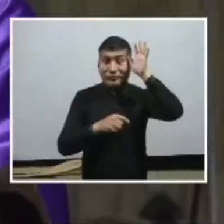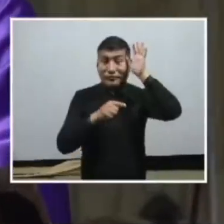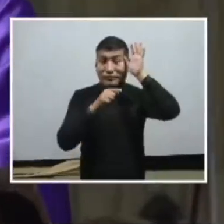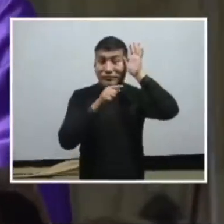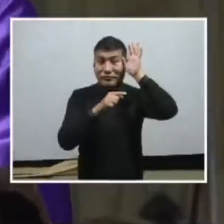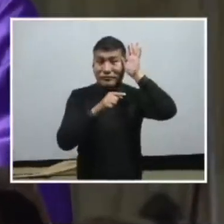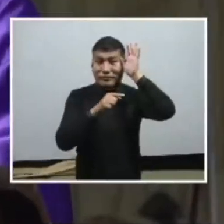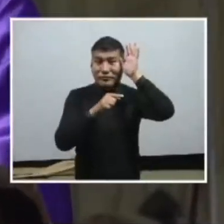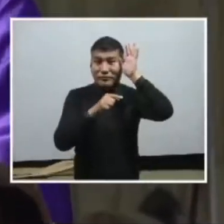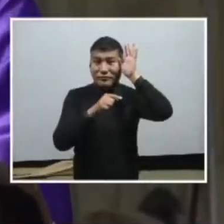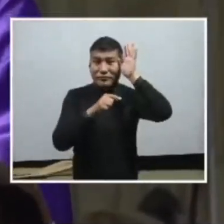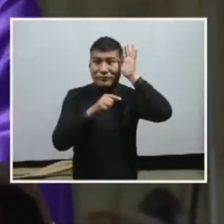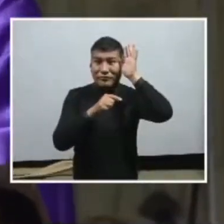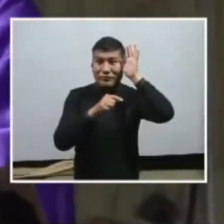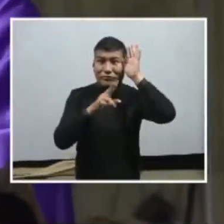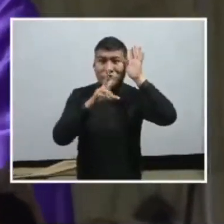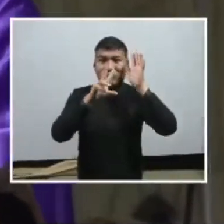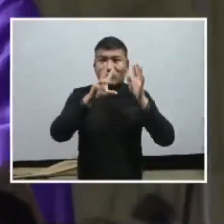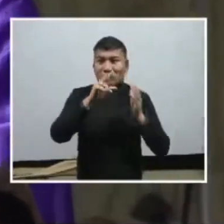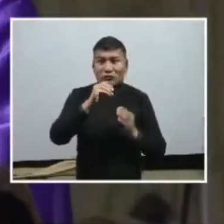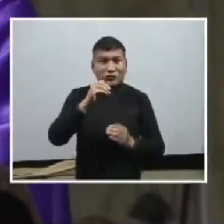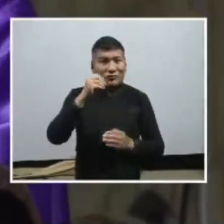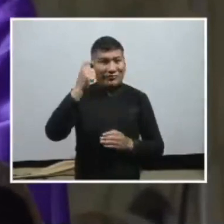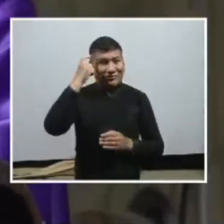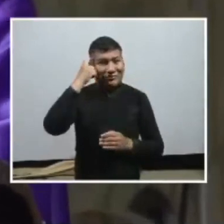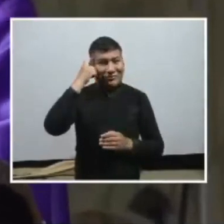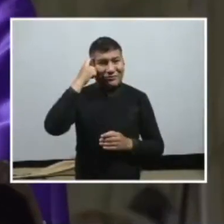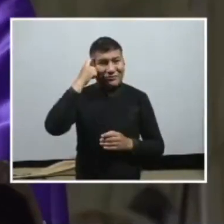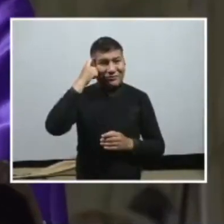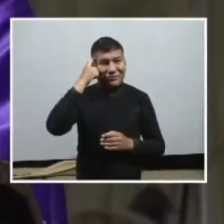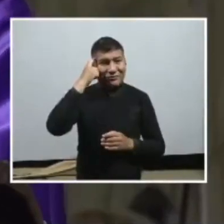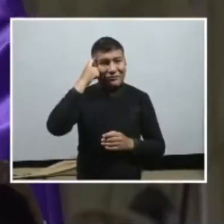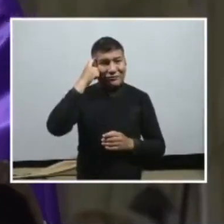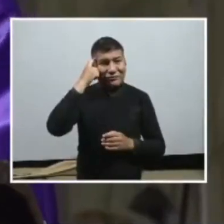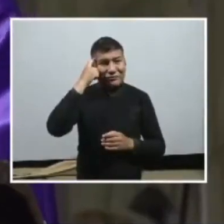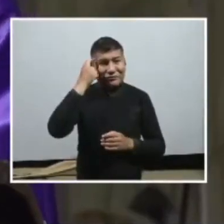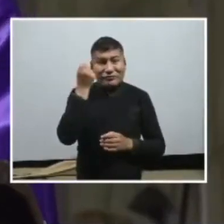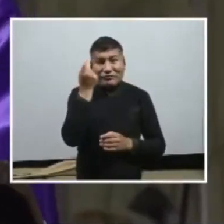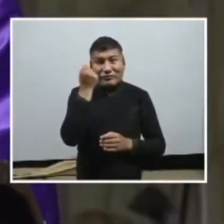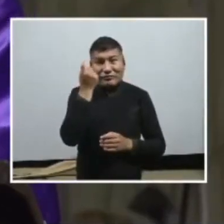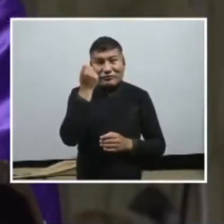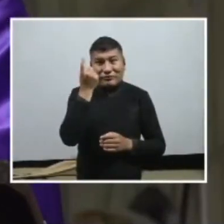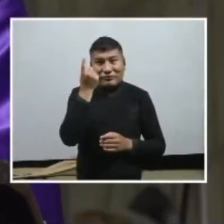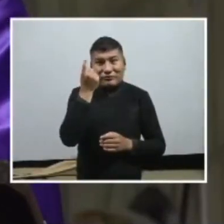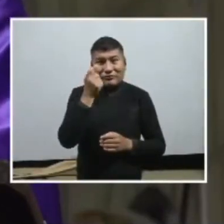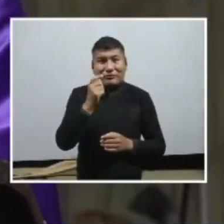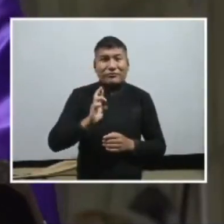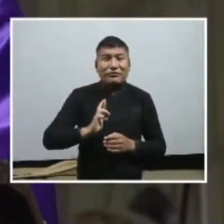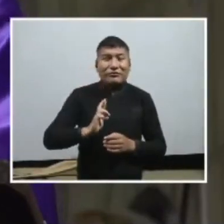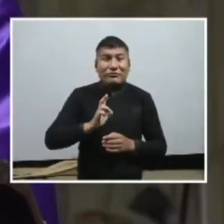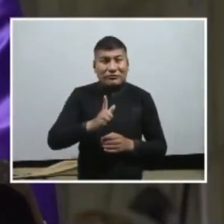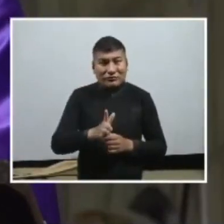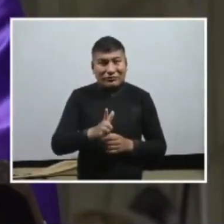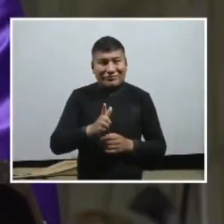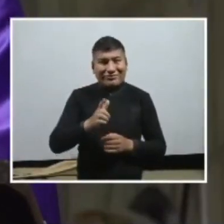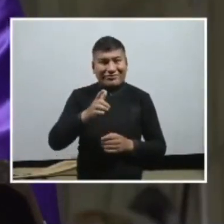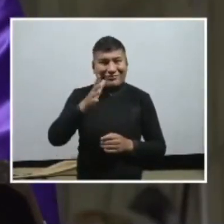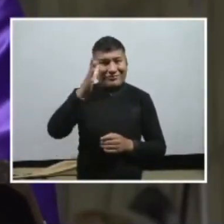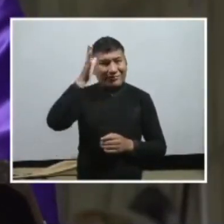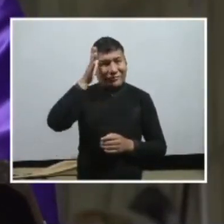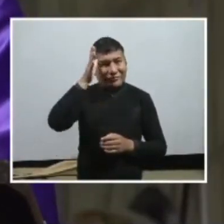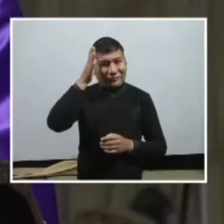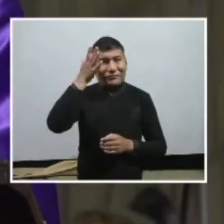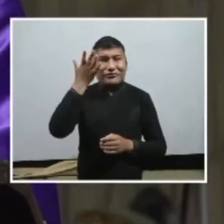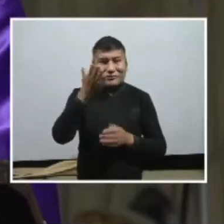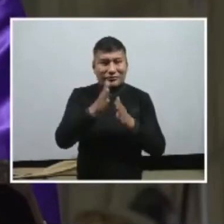que no son conscientes de este rol tan importante que el Señor les ha regalado. Ya hay que rezar